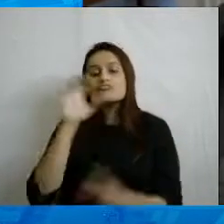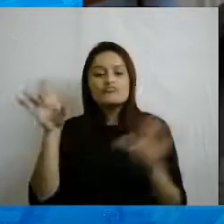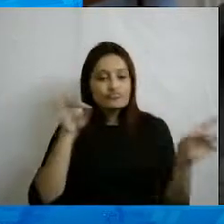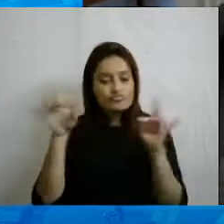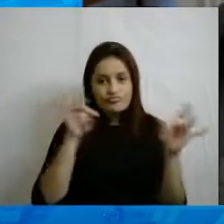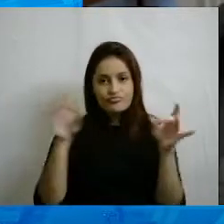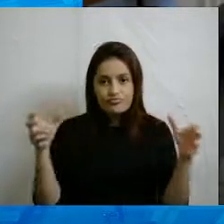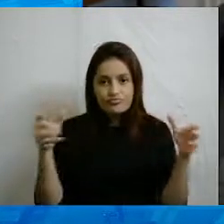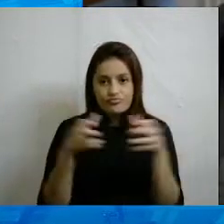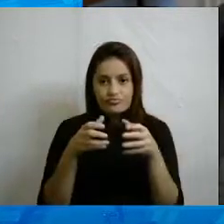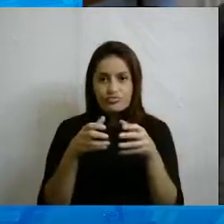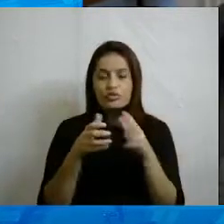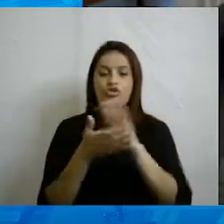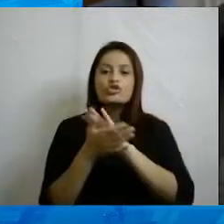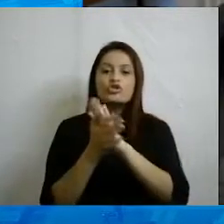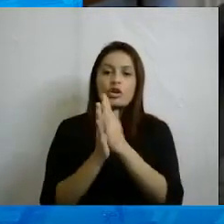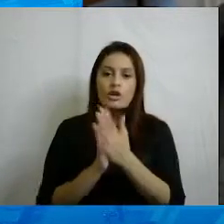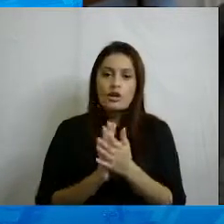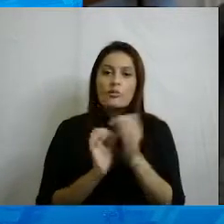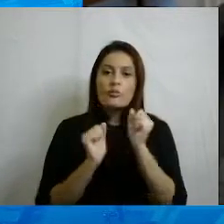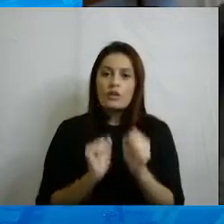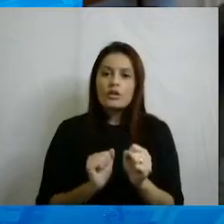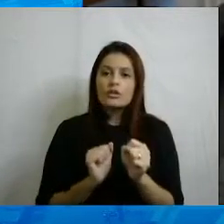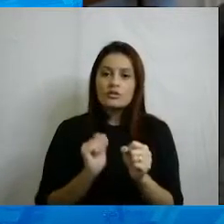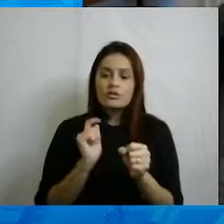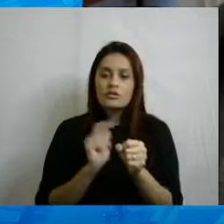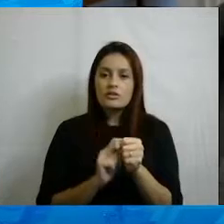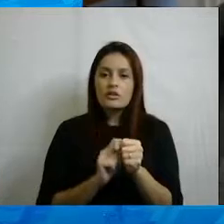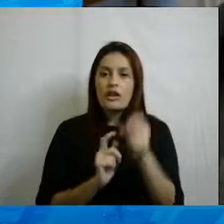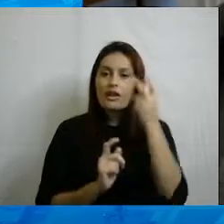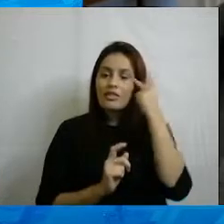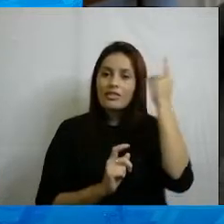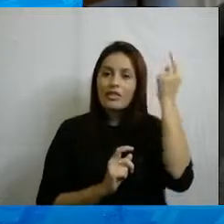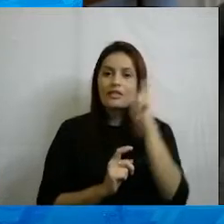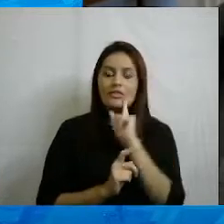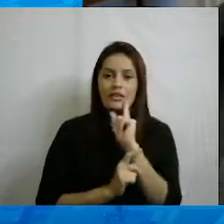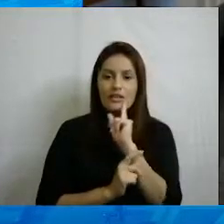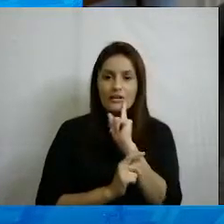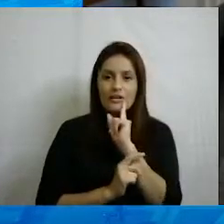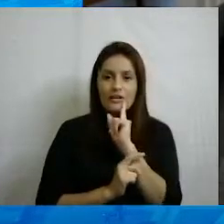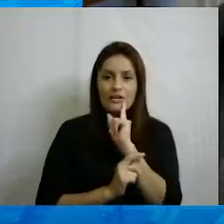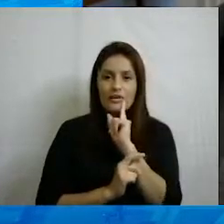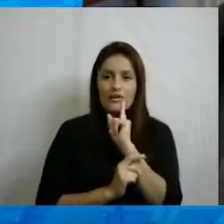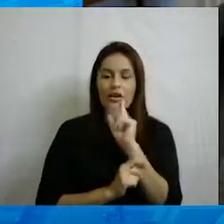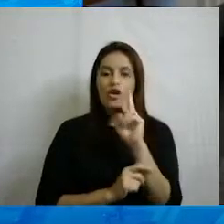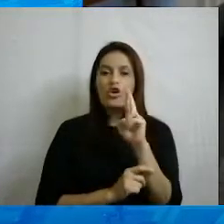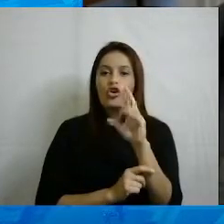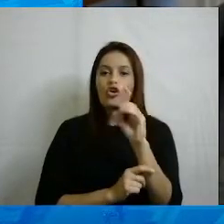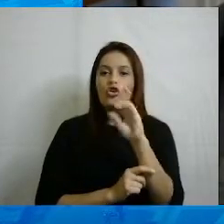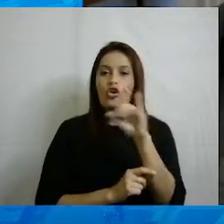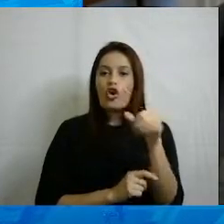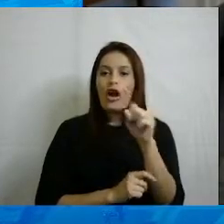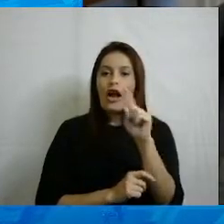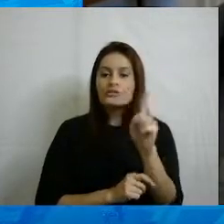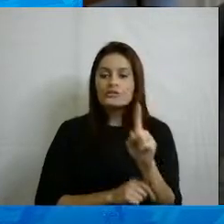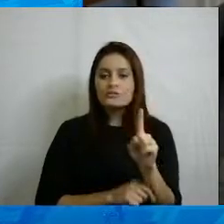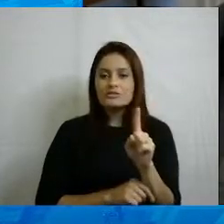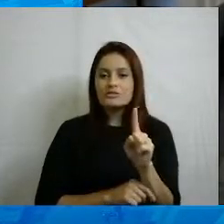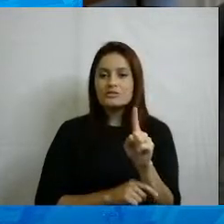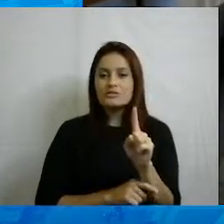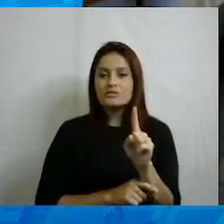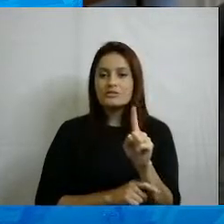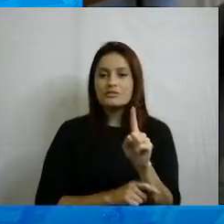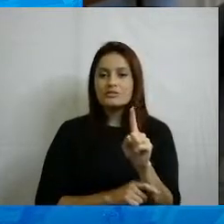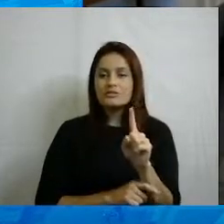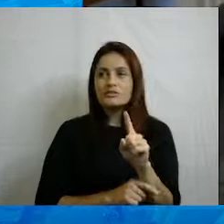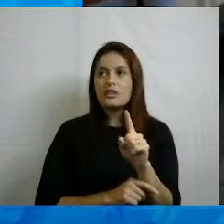que las llamarlas para que acudan a las ideas que estábamos conversamos con el señor Rojas. También están